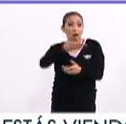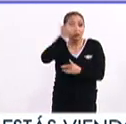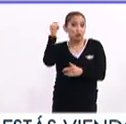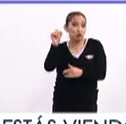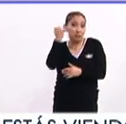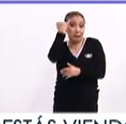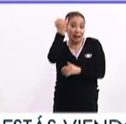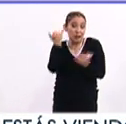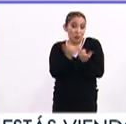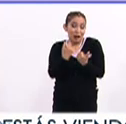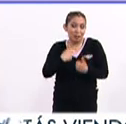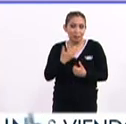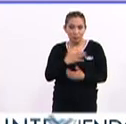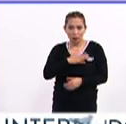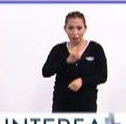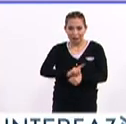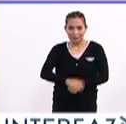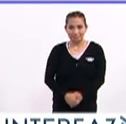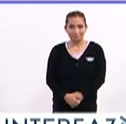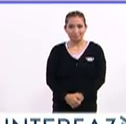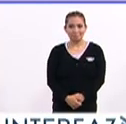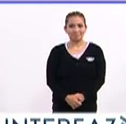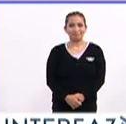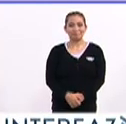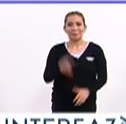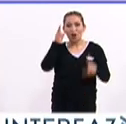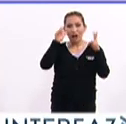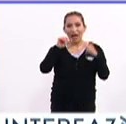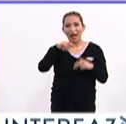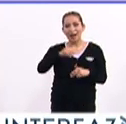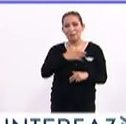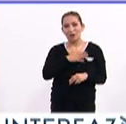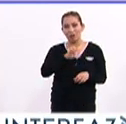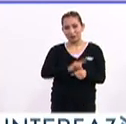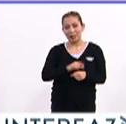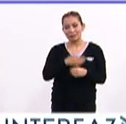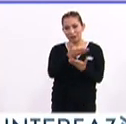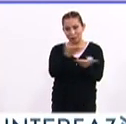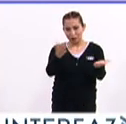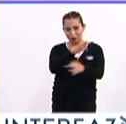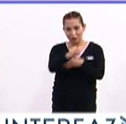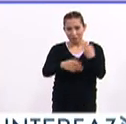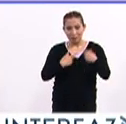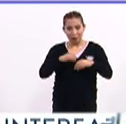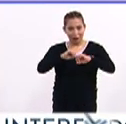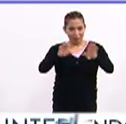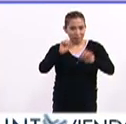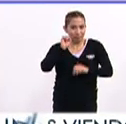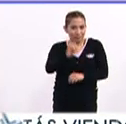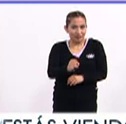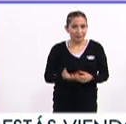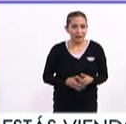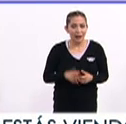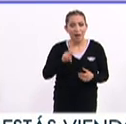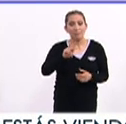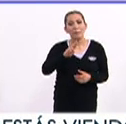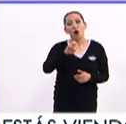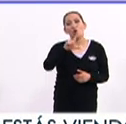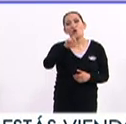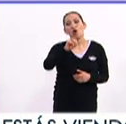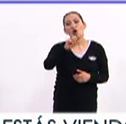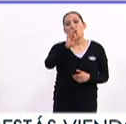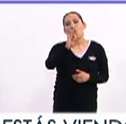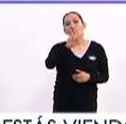eres de la misma opinión que yo. Buenos días. Hola Ana, muy buenos días a ti, a tu auditorio. Claro, por supuesto, Paulo